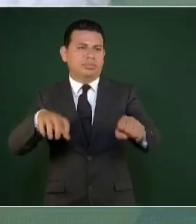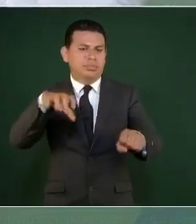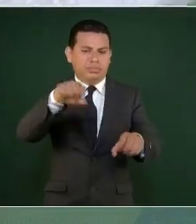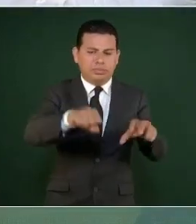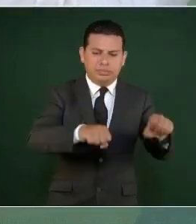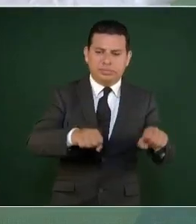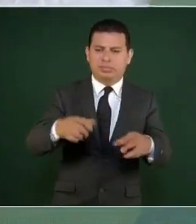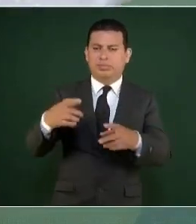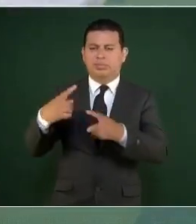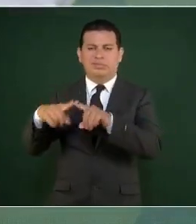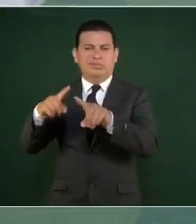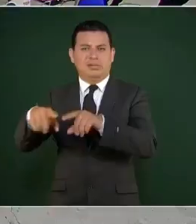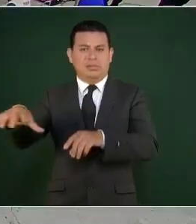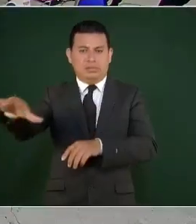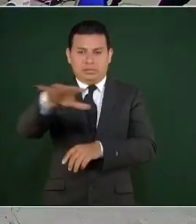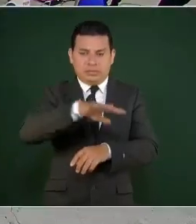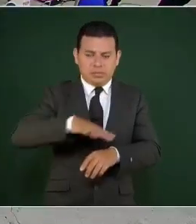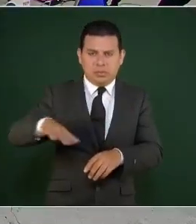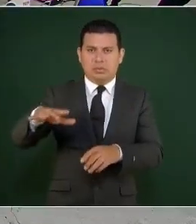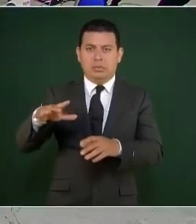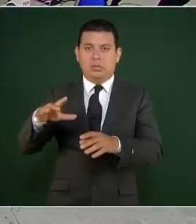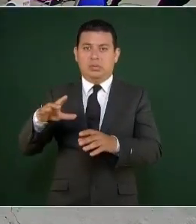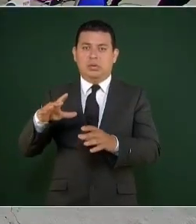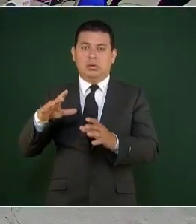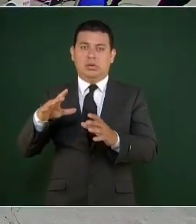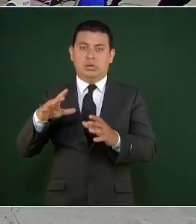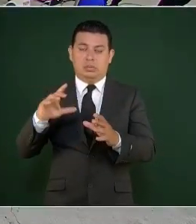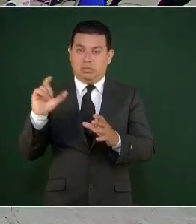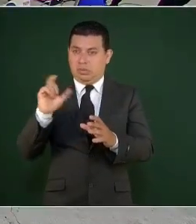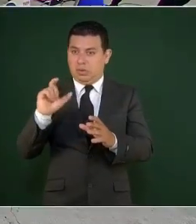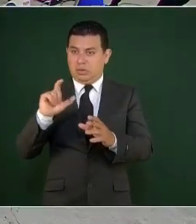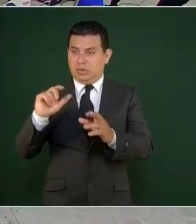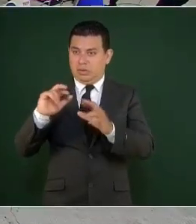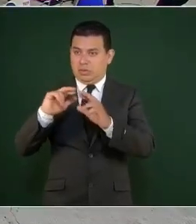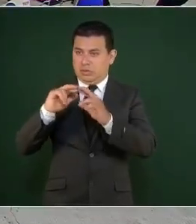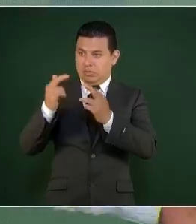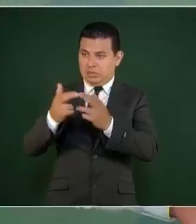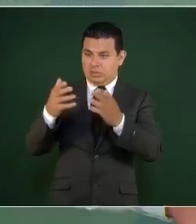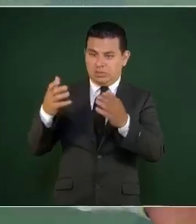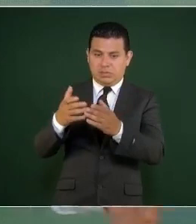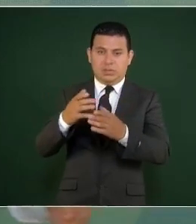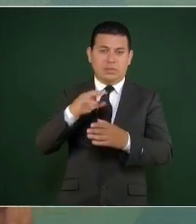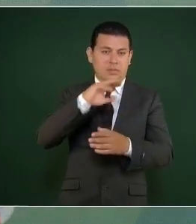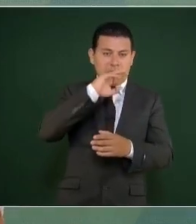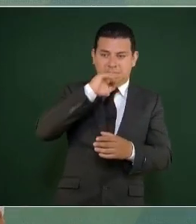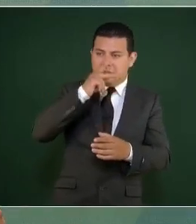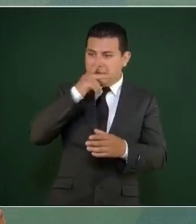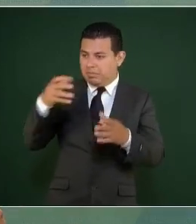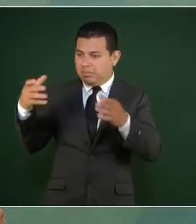A la salida de la reunión con la mamá y los papás